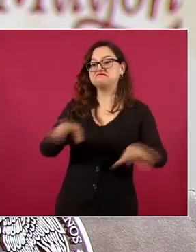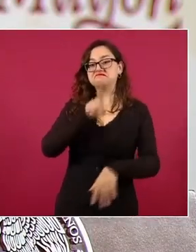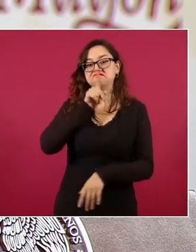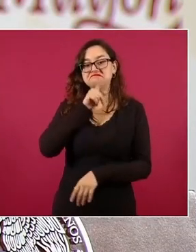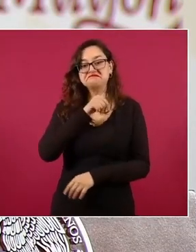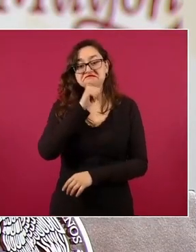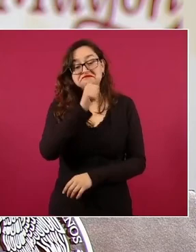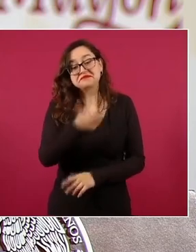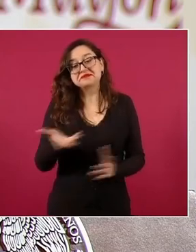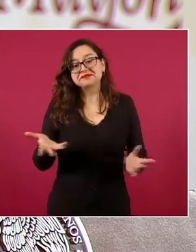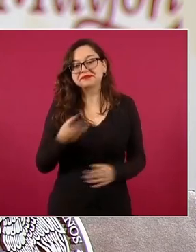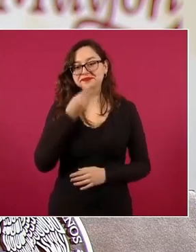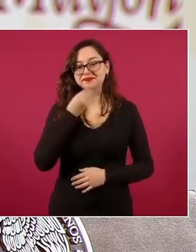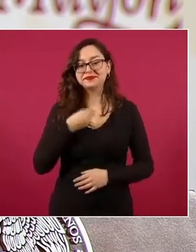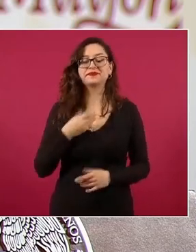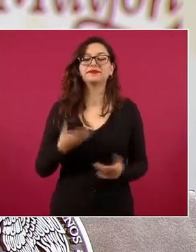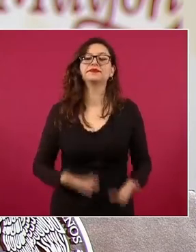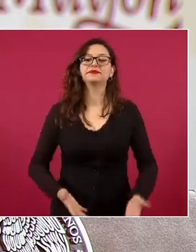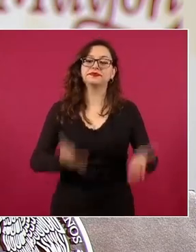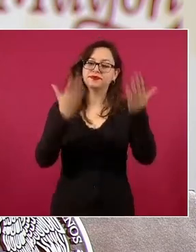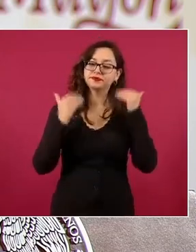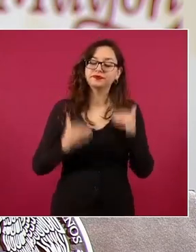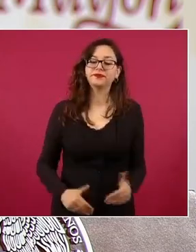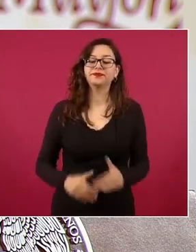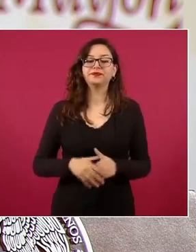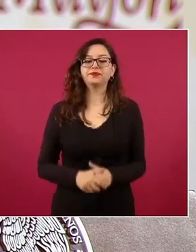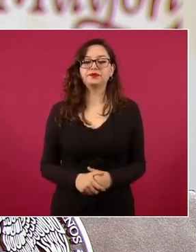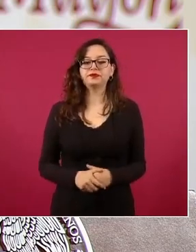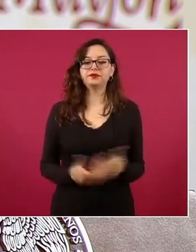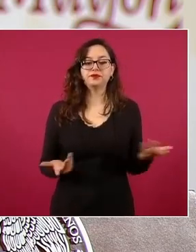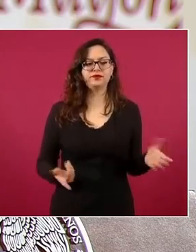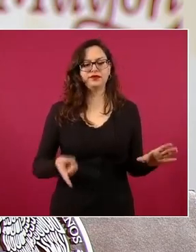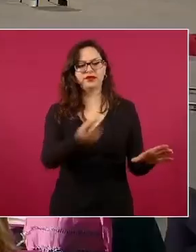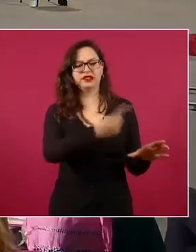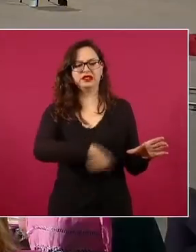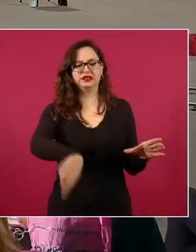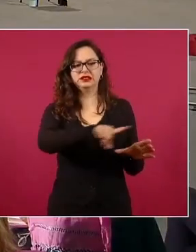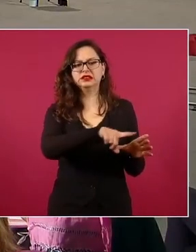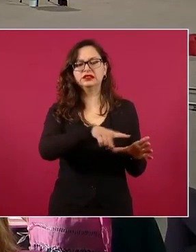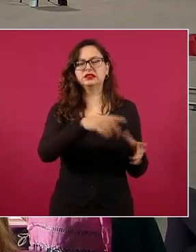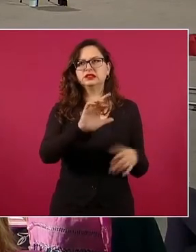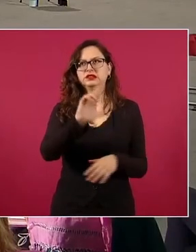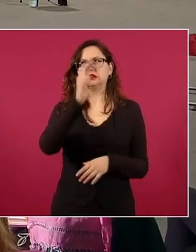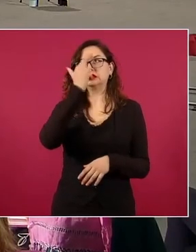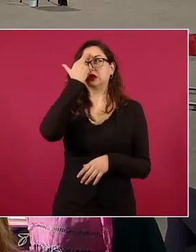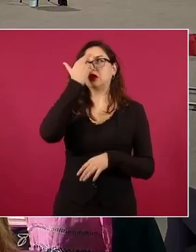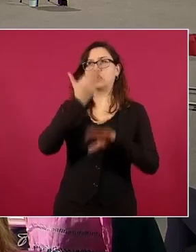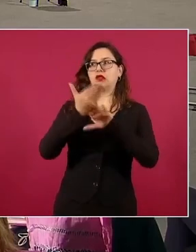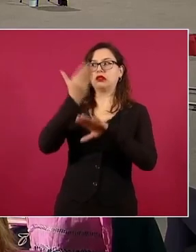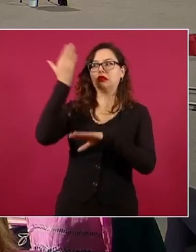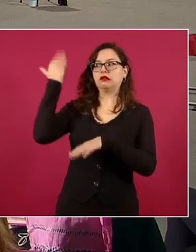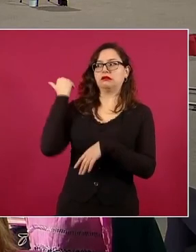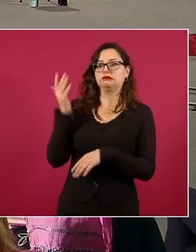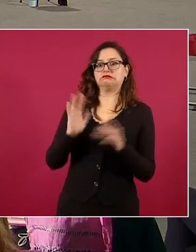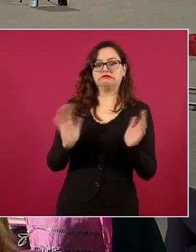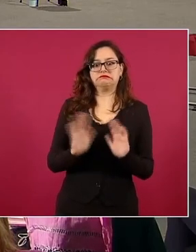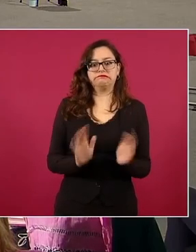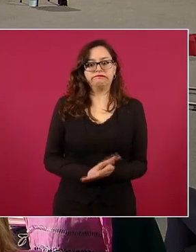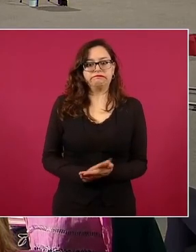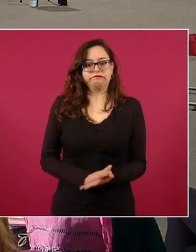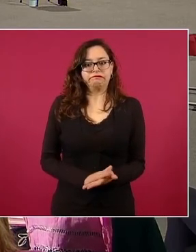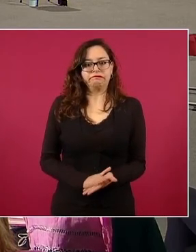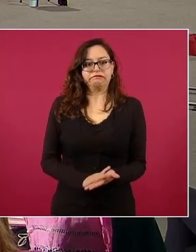Cuando la oposición sufre de amnesia y quiere borrar las huellas de sus contradicciones, el INE es un